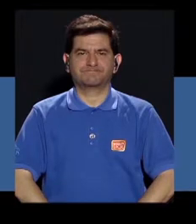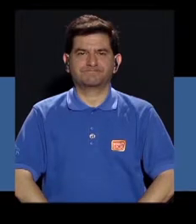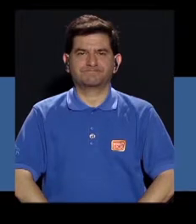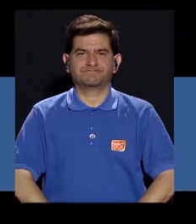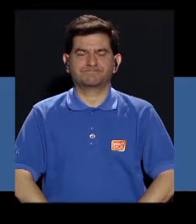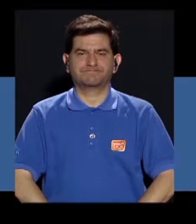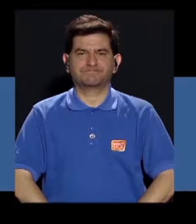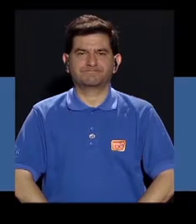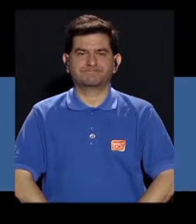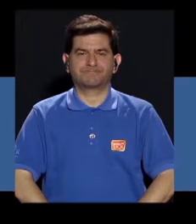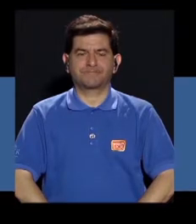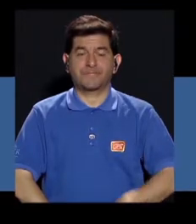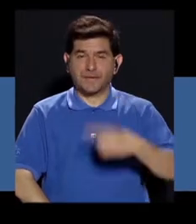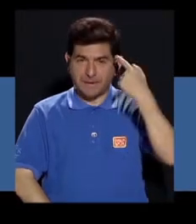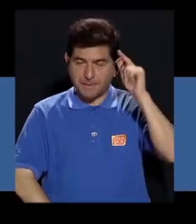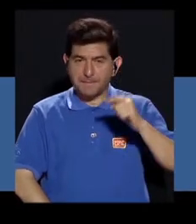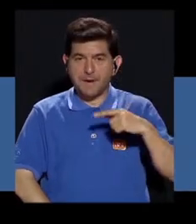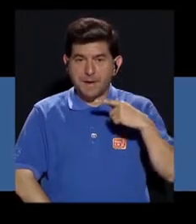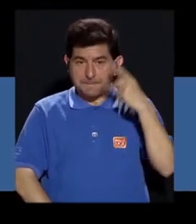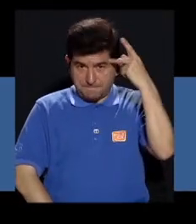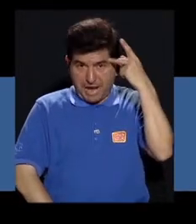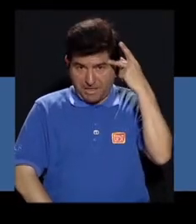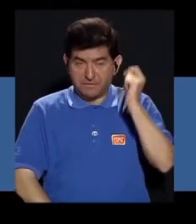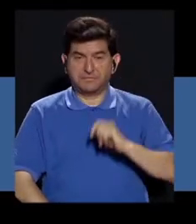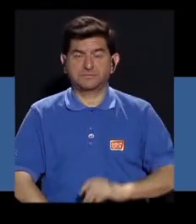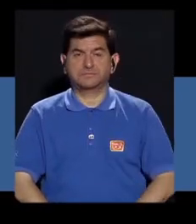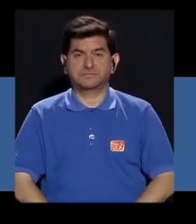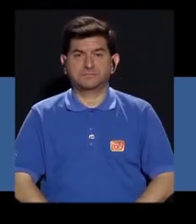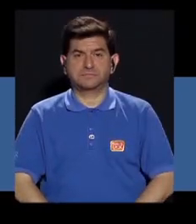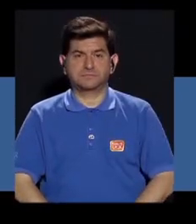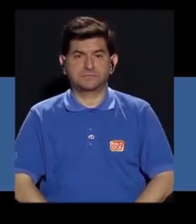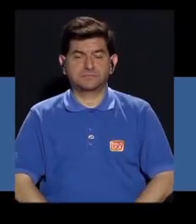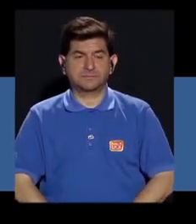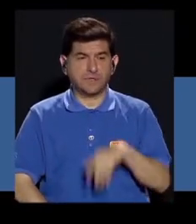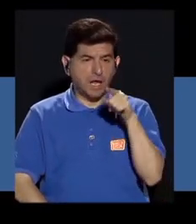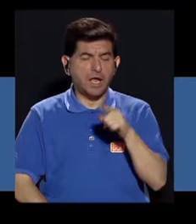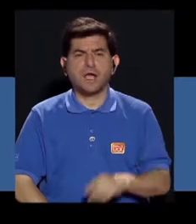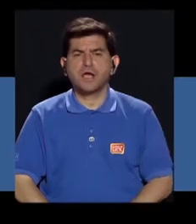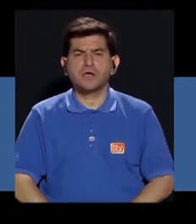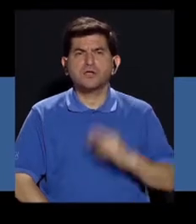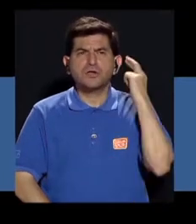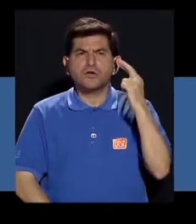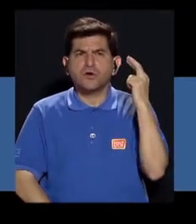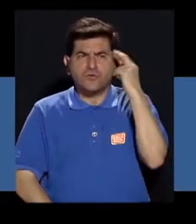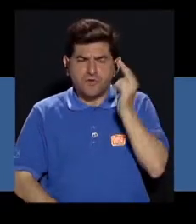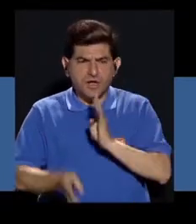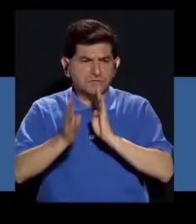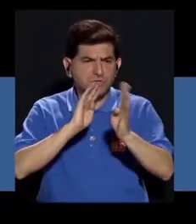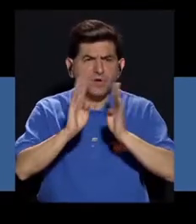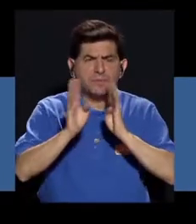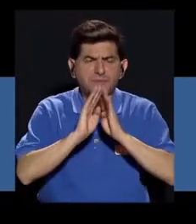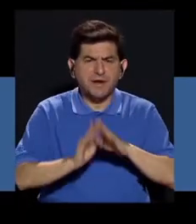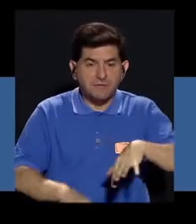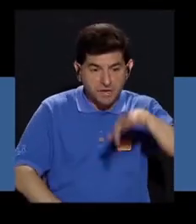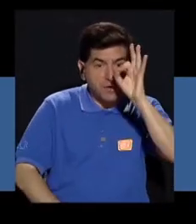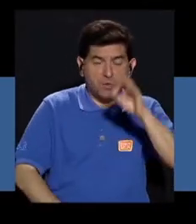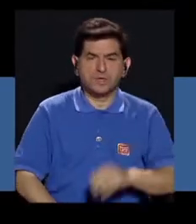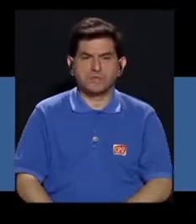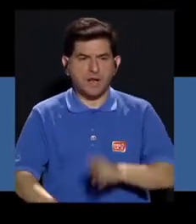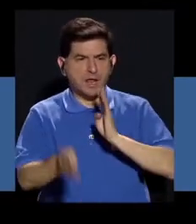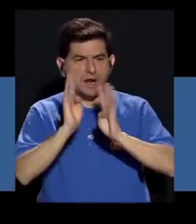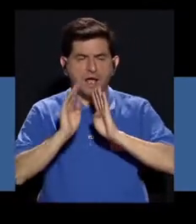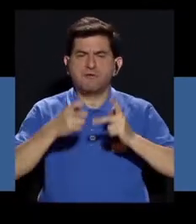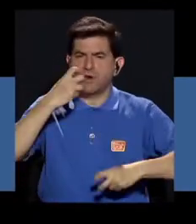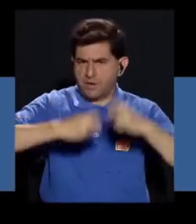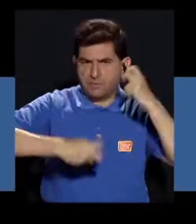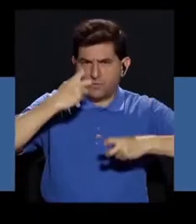Para los papás, para que ellos busquen la razón para hablar con ellos, hablar de sus problemas,